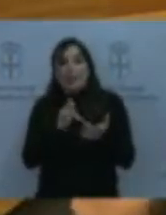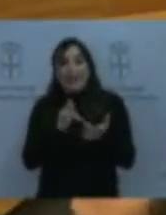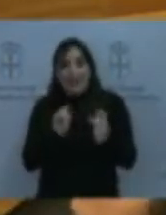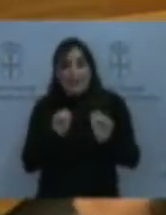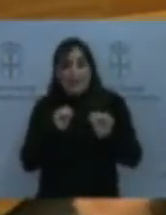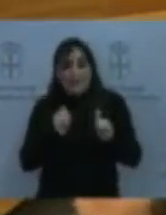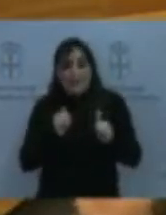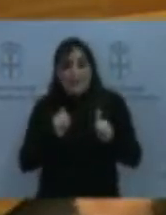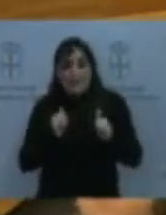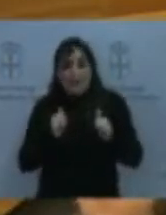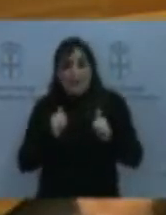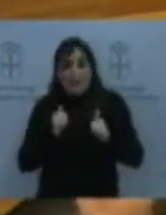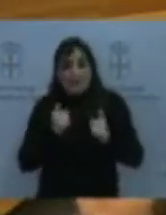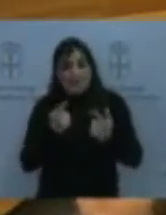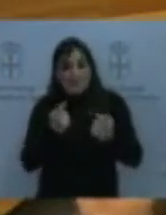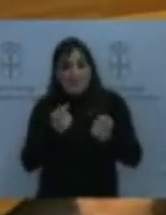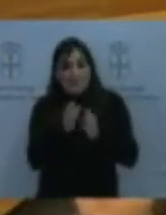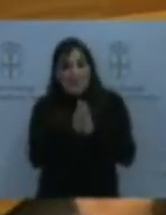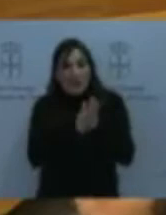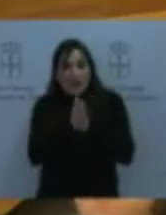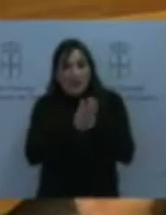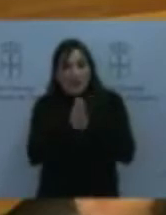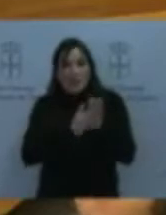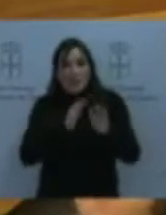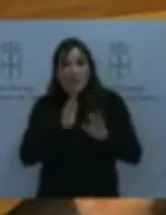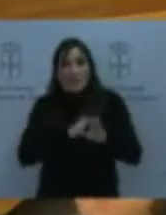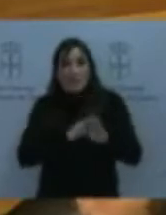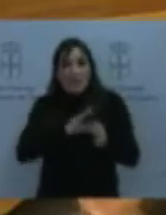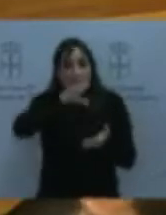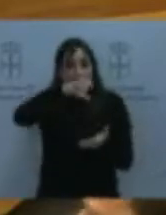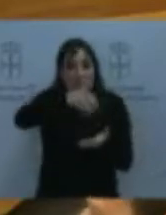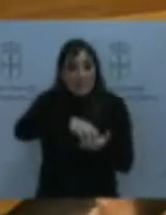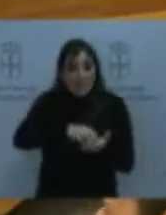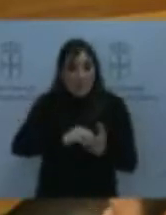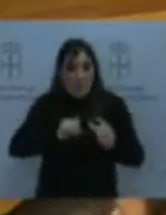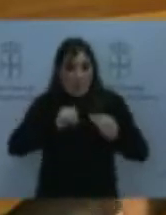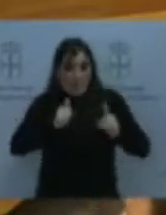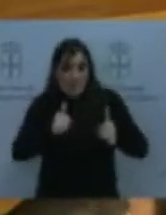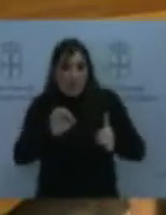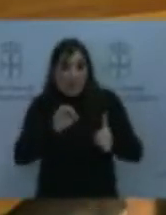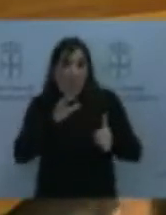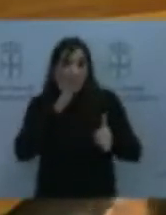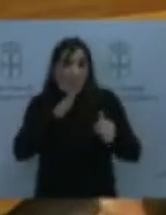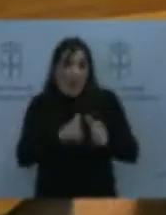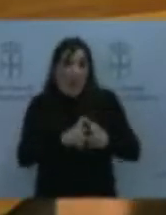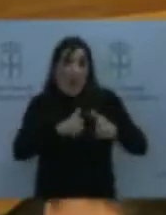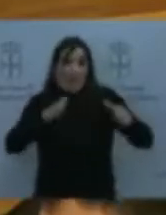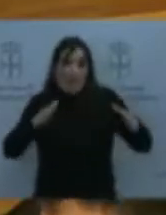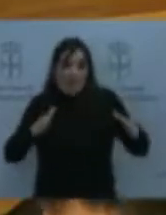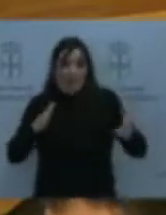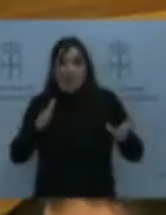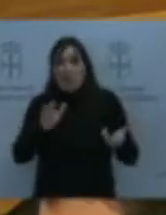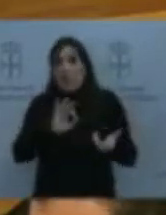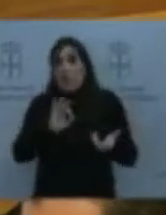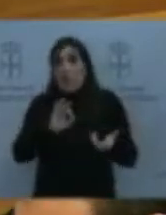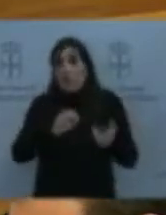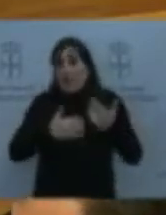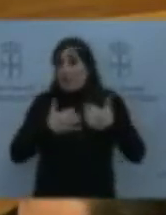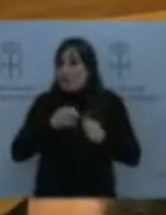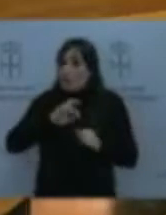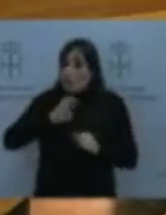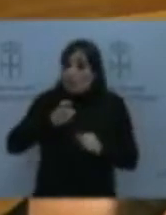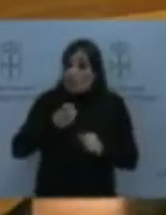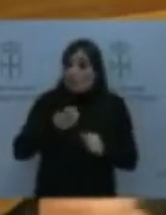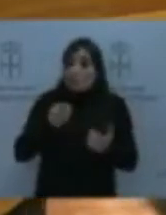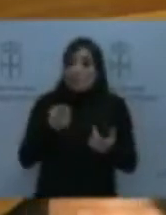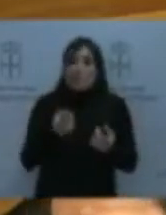incentivos para esa primera instalación o para su ampliación, y hay otras que lo que recaban es un socio que a